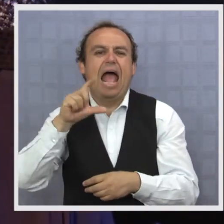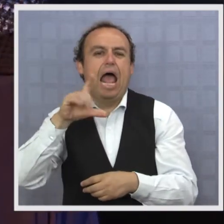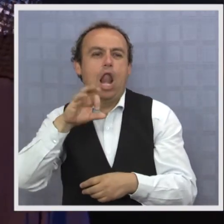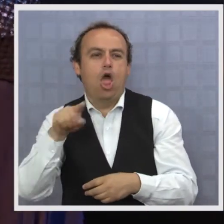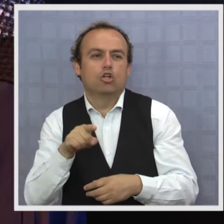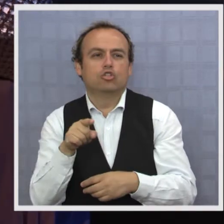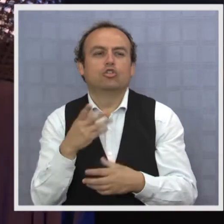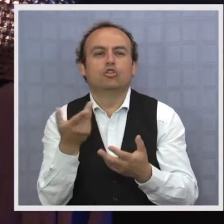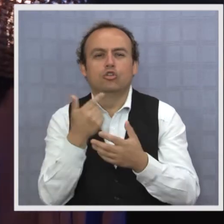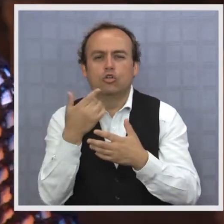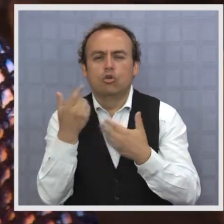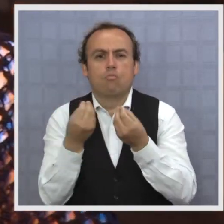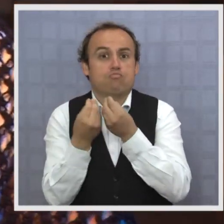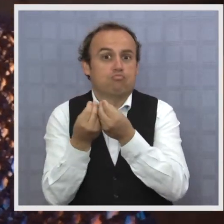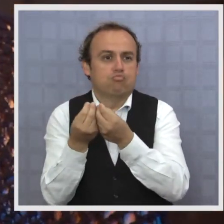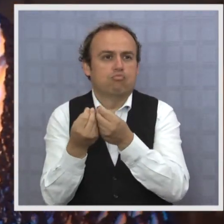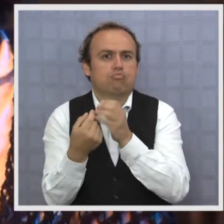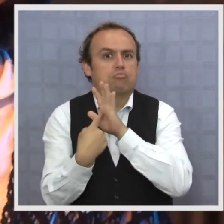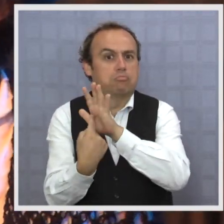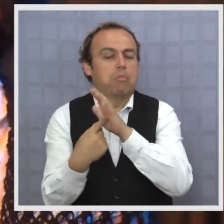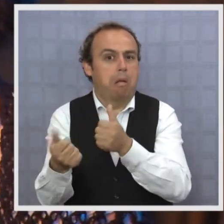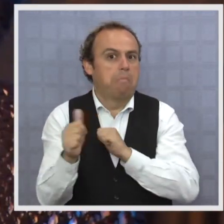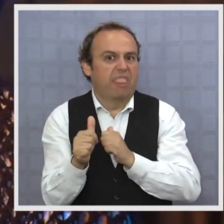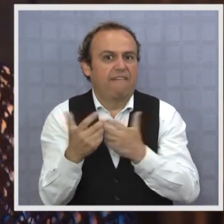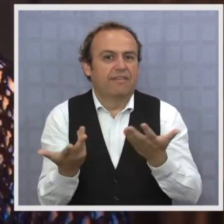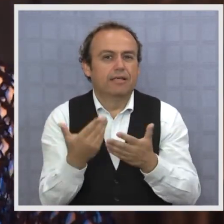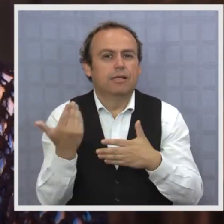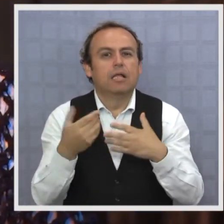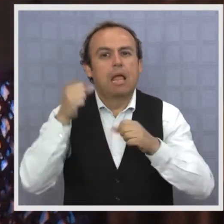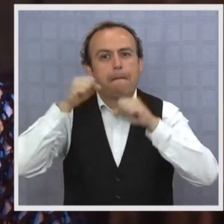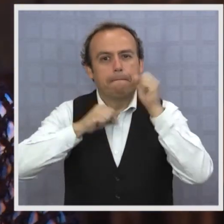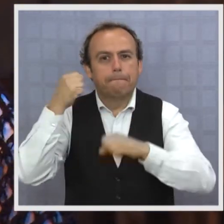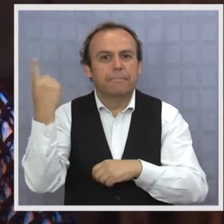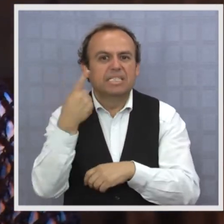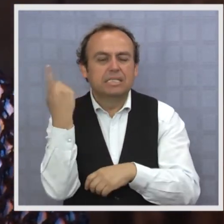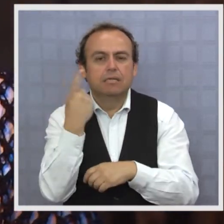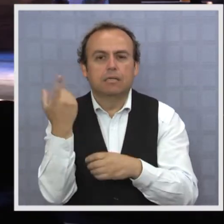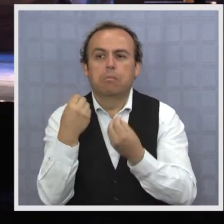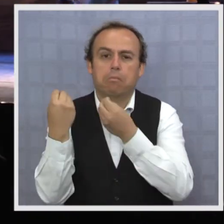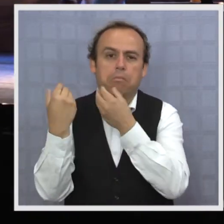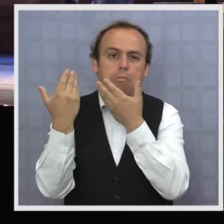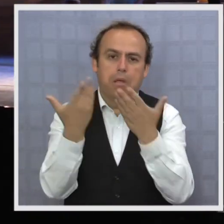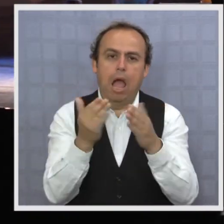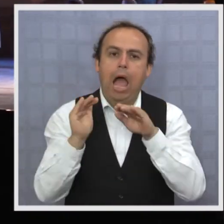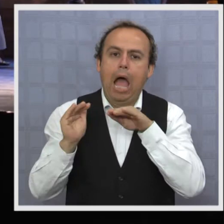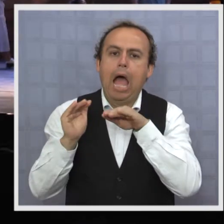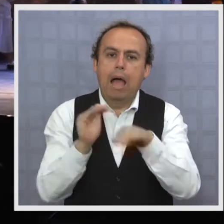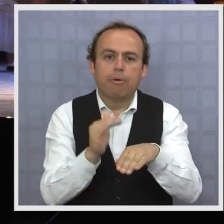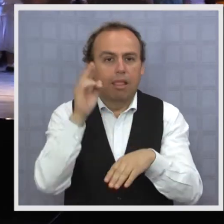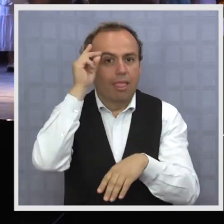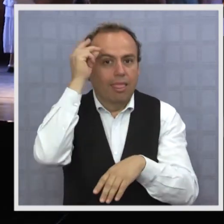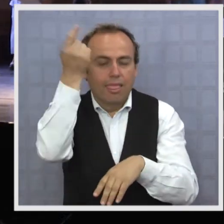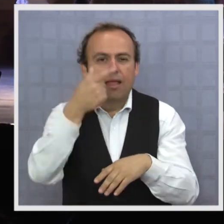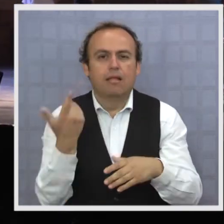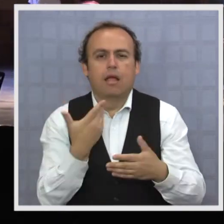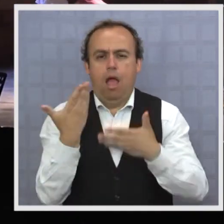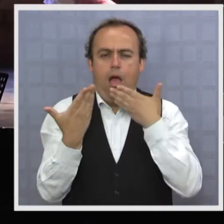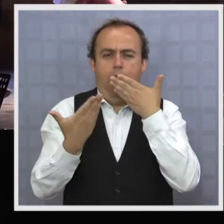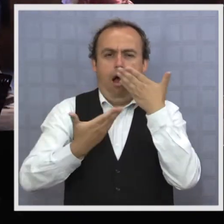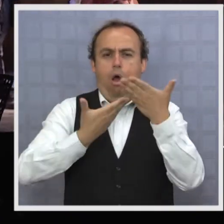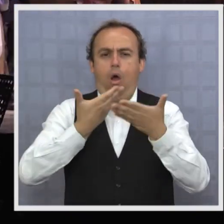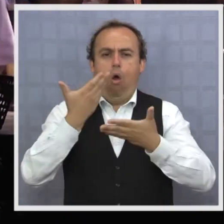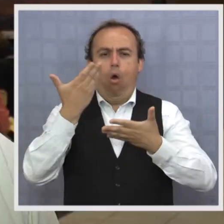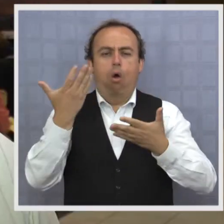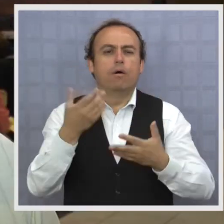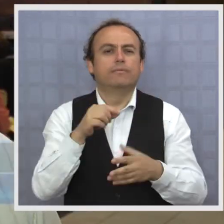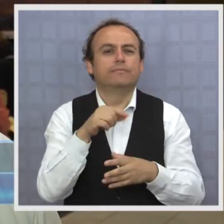está para grandes desafíos y que la empresa privada, además, está disponible a apoyar estas iniciativas. Y en este caso